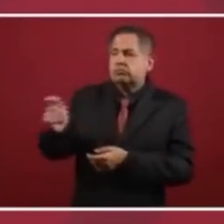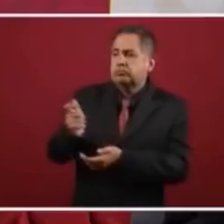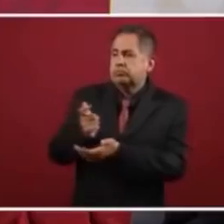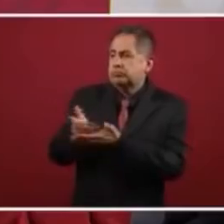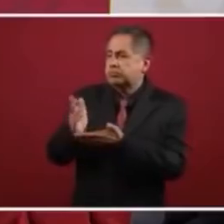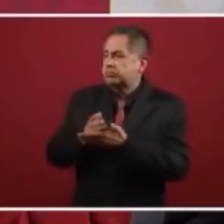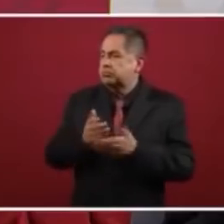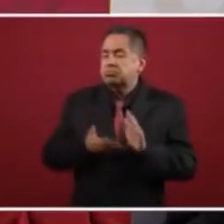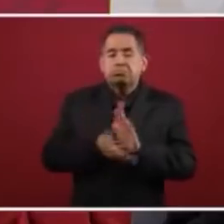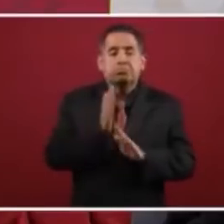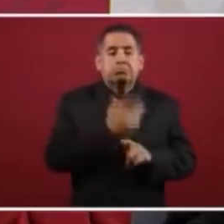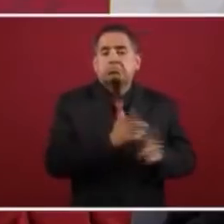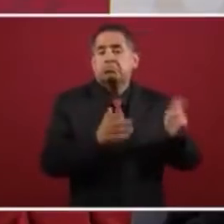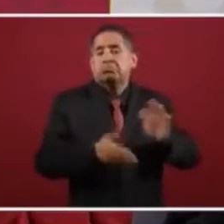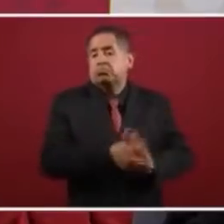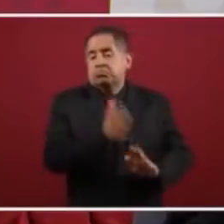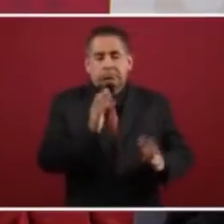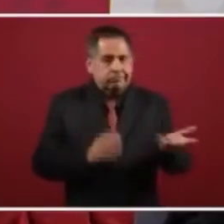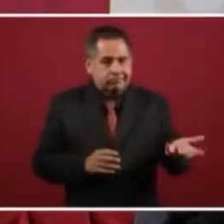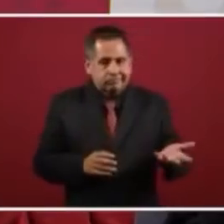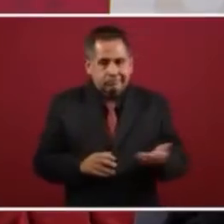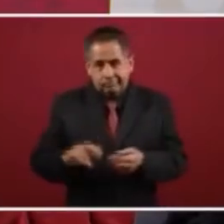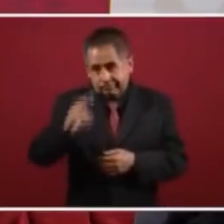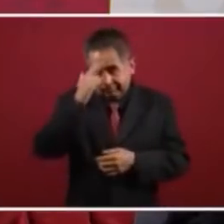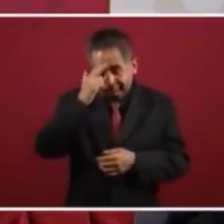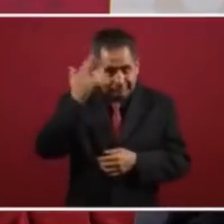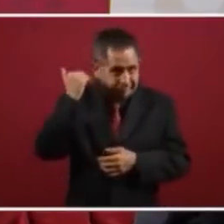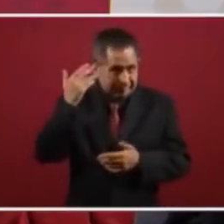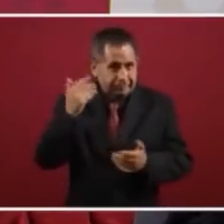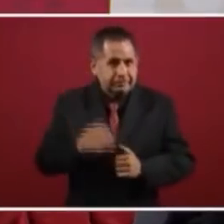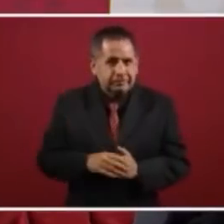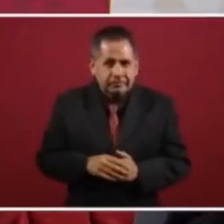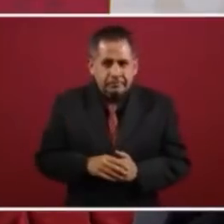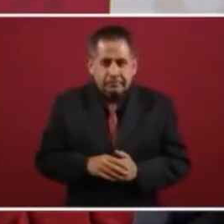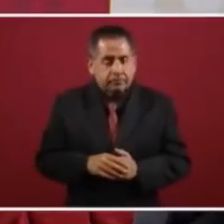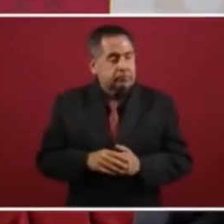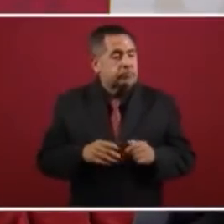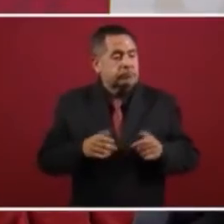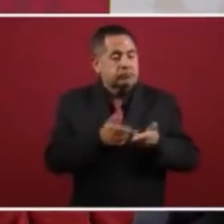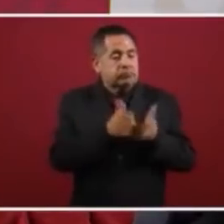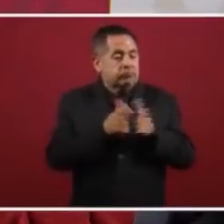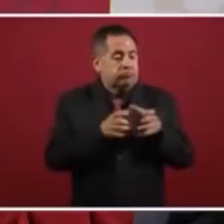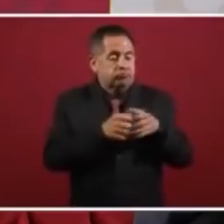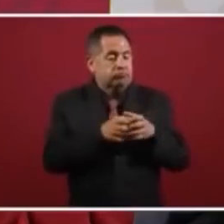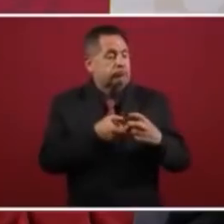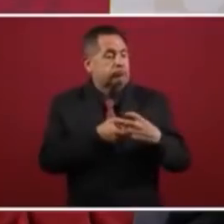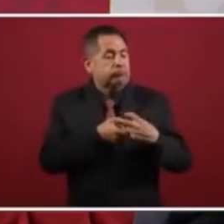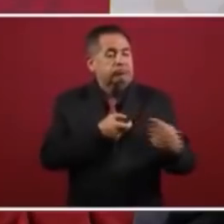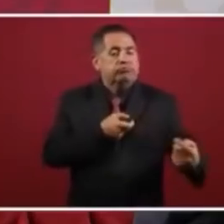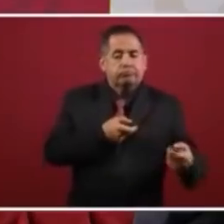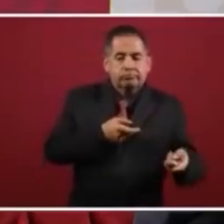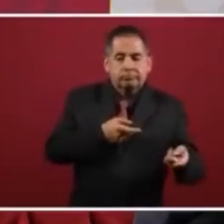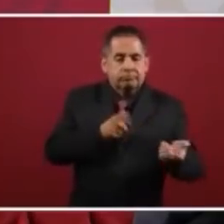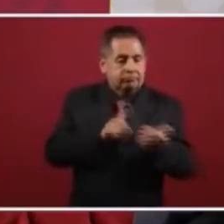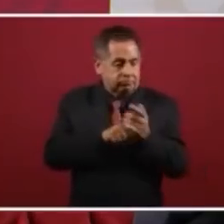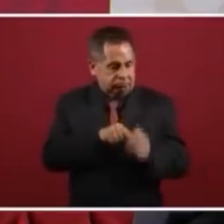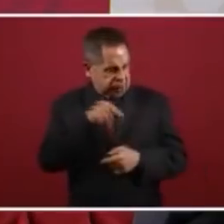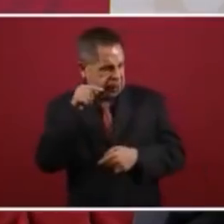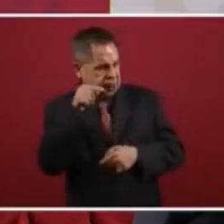Acuérdense los que cayeron de la gracia del régimen, ¿de qué los